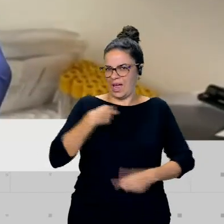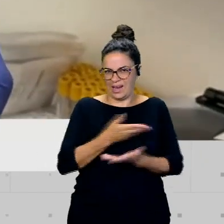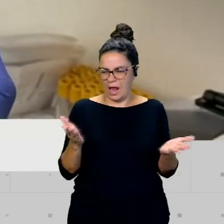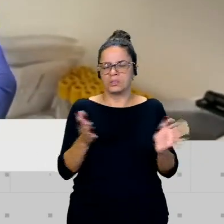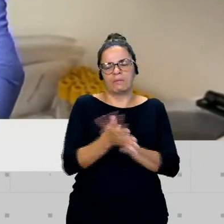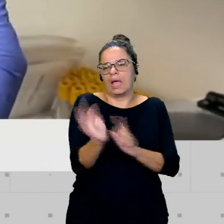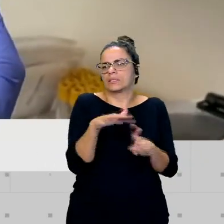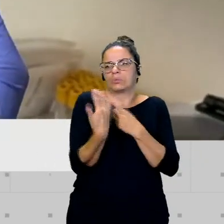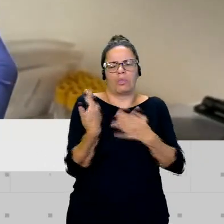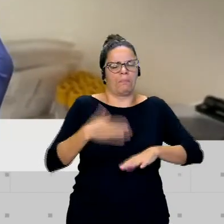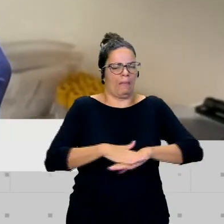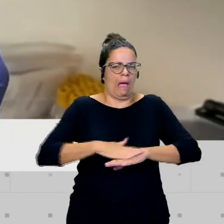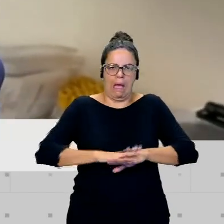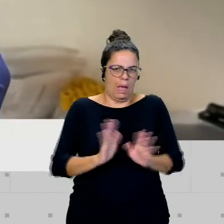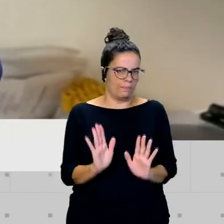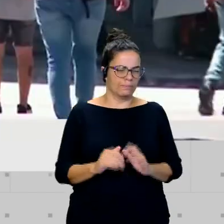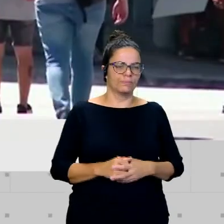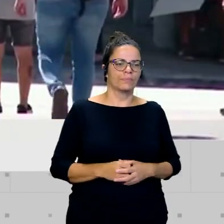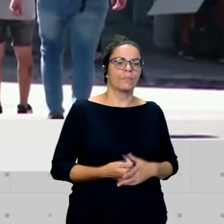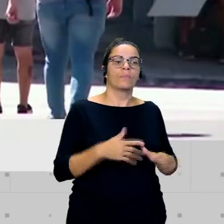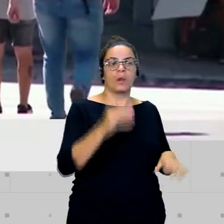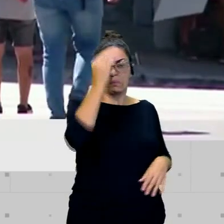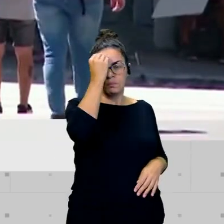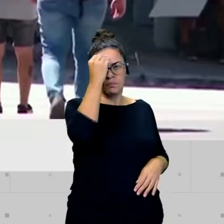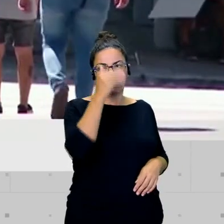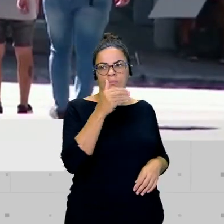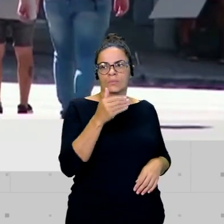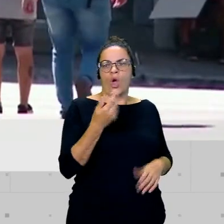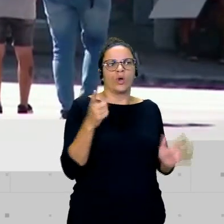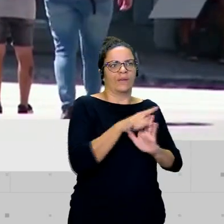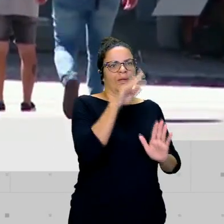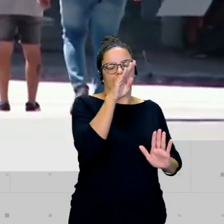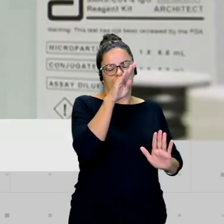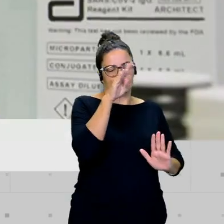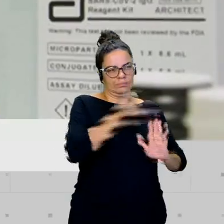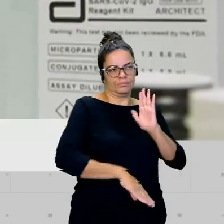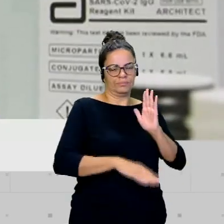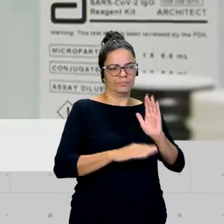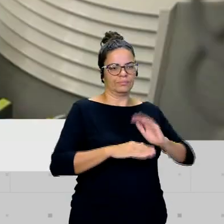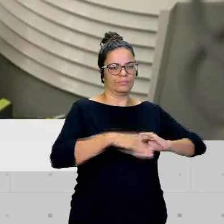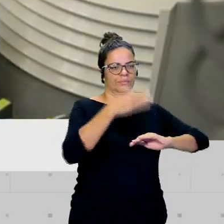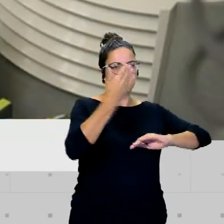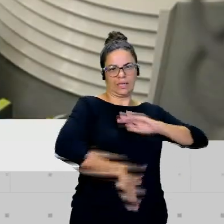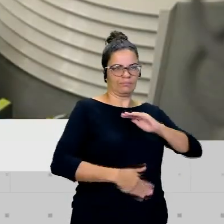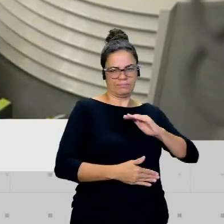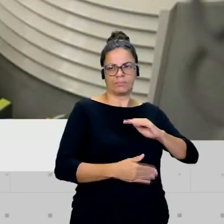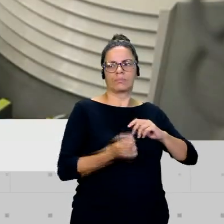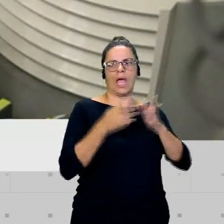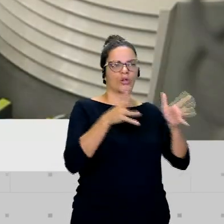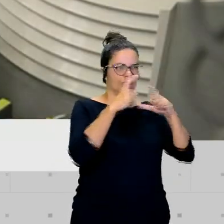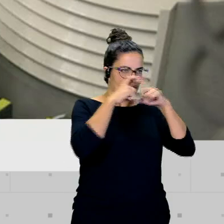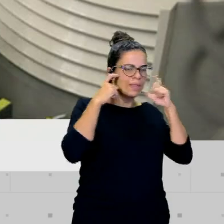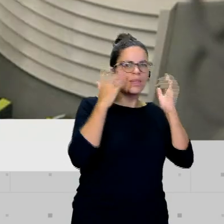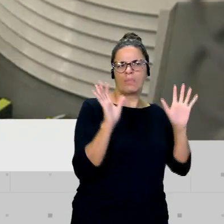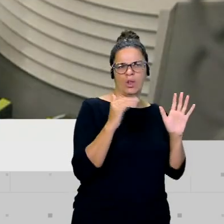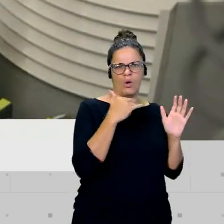situación basal. Lo que sí se prevé es que no se vuelva a medidas restrictivas. Sí, como recomendación, la mascarilla, pero medidas restrictivas.